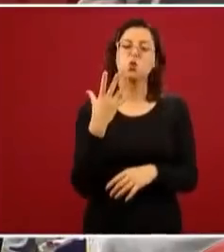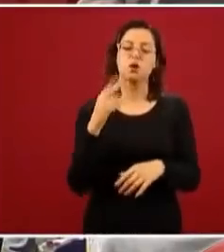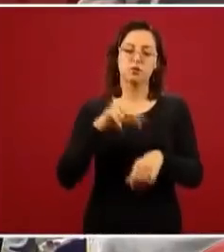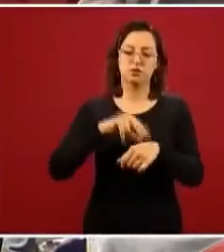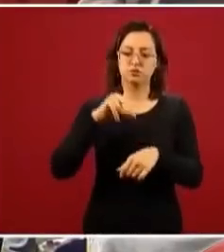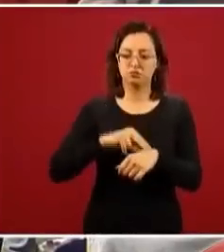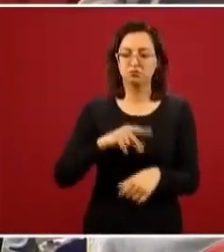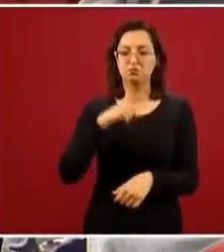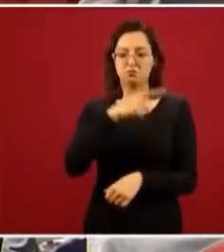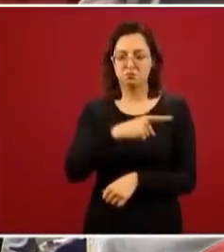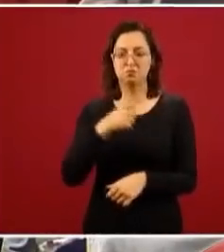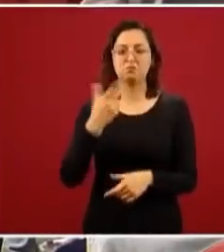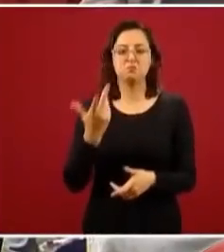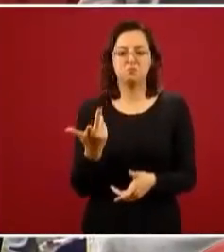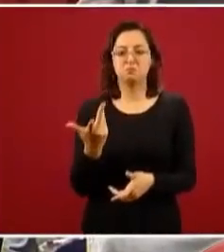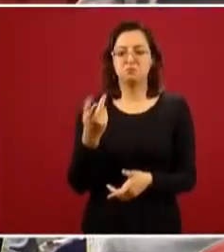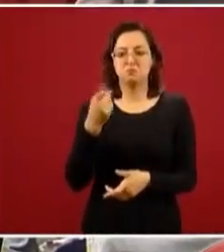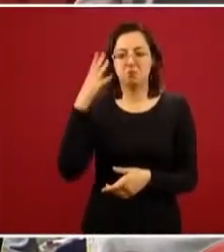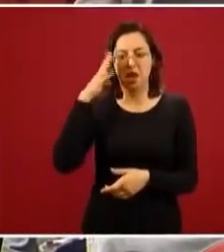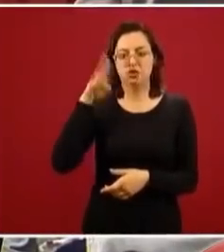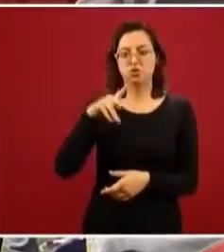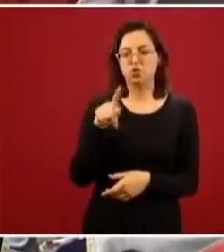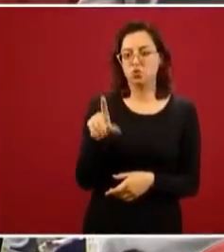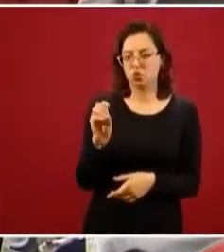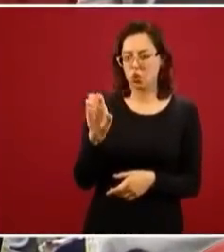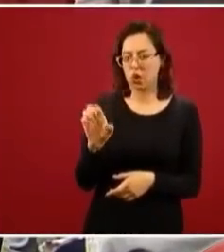maestro Zoe tiene noticias importantes.